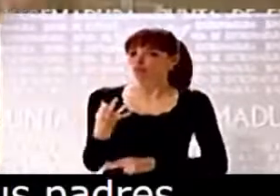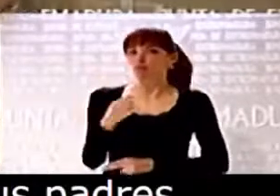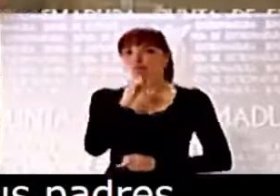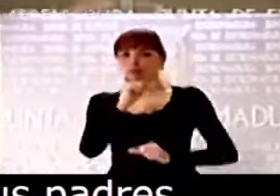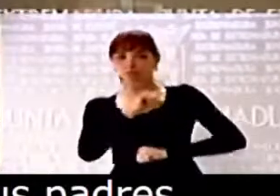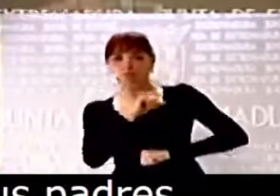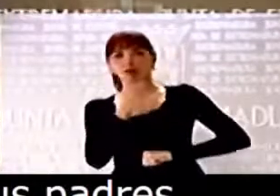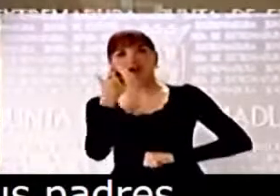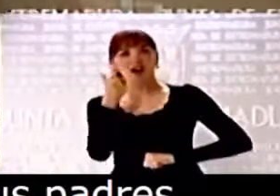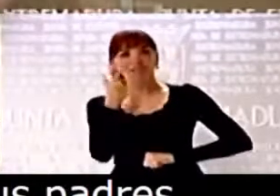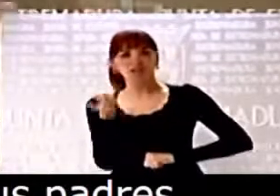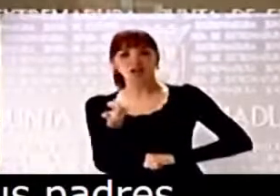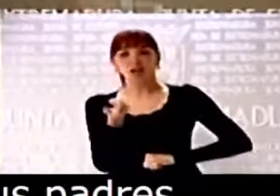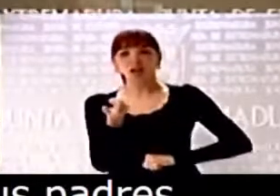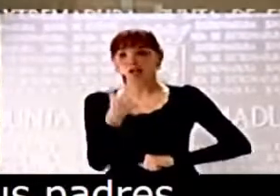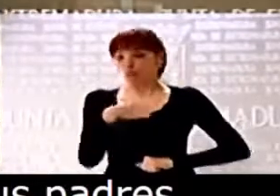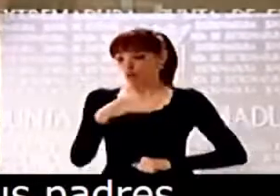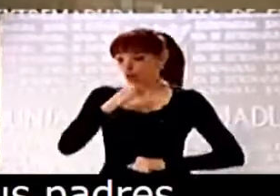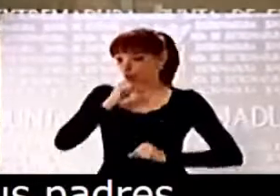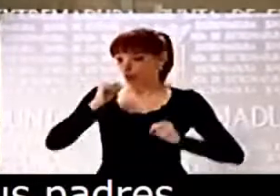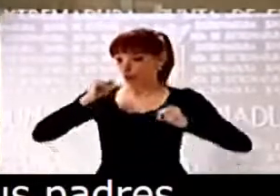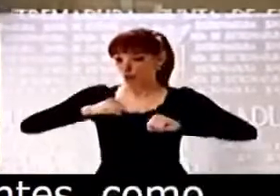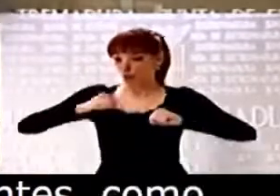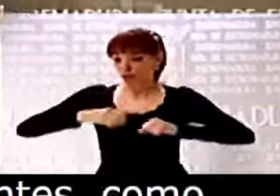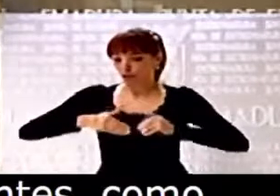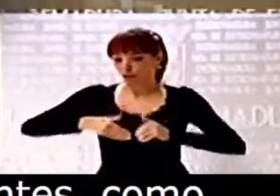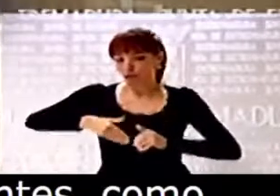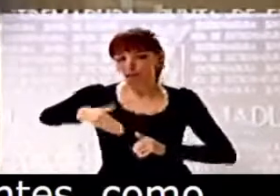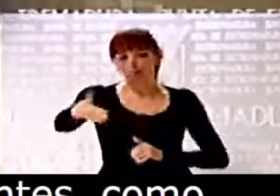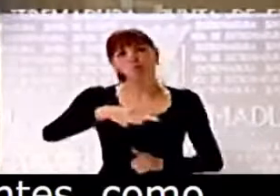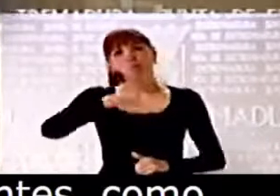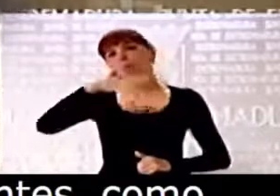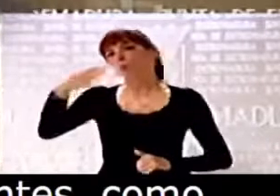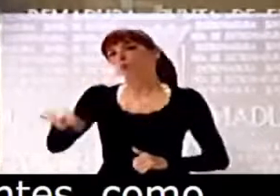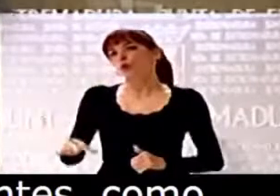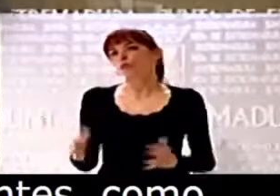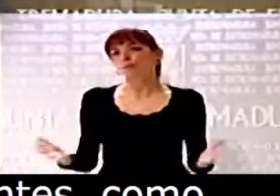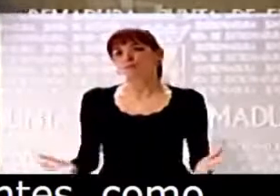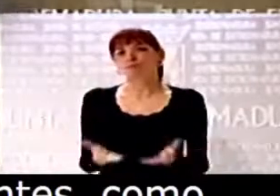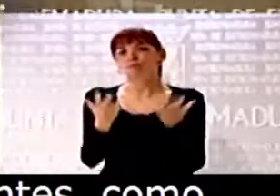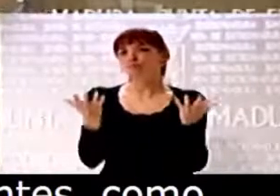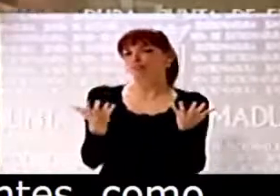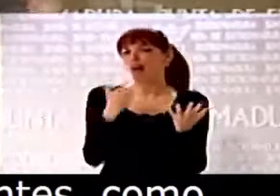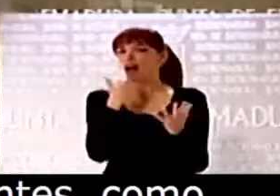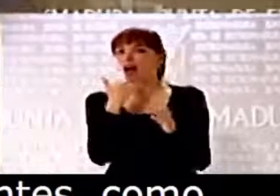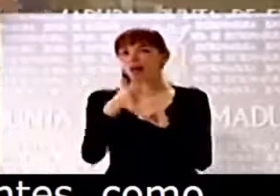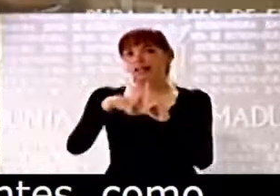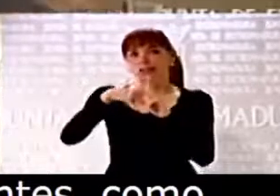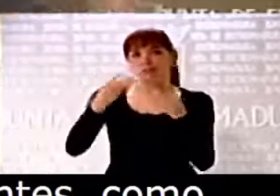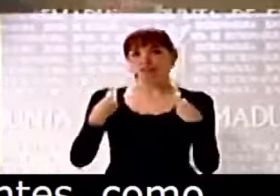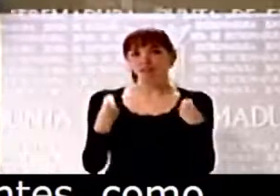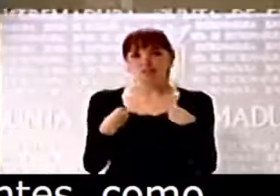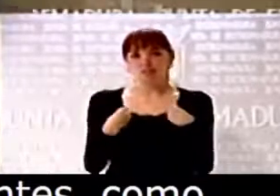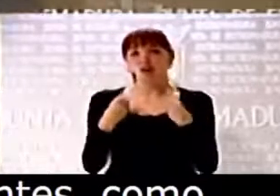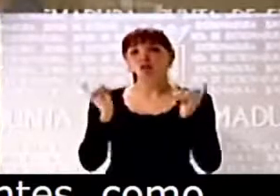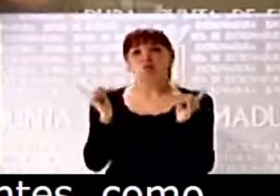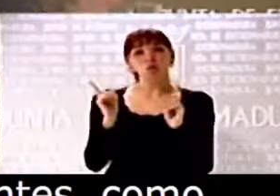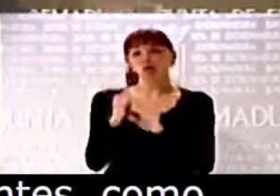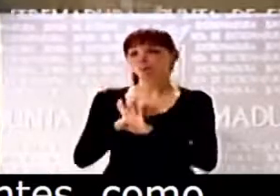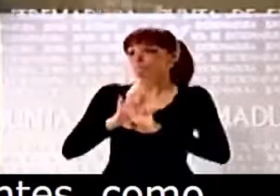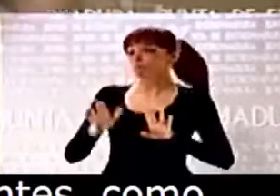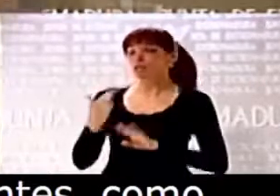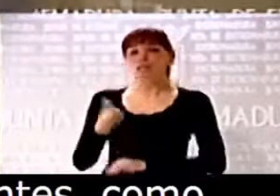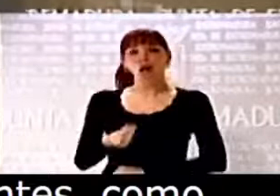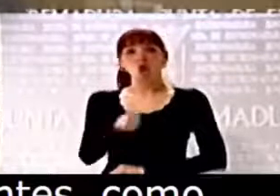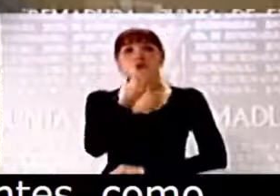que esos años finales los puedan pasar también con un cierto nivel de vida, no porque tengan garantizadas las 3